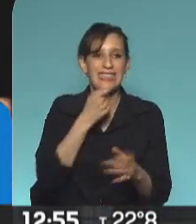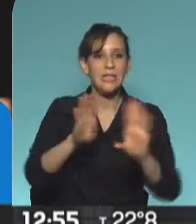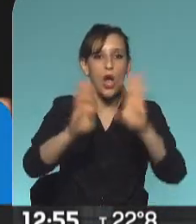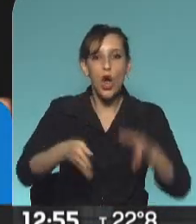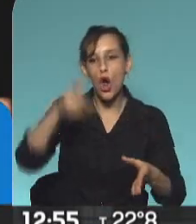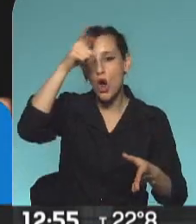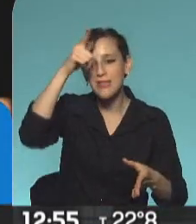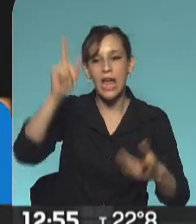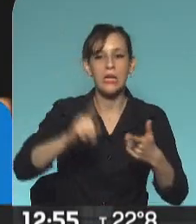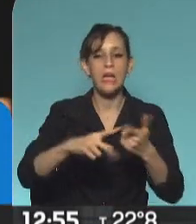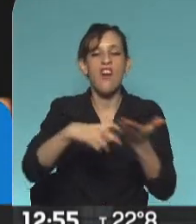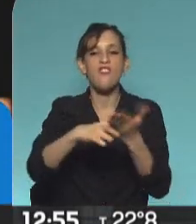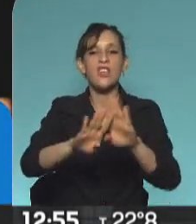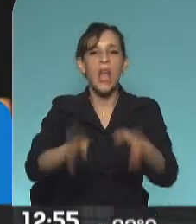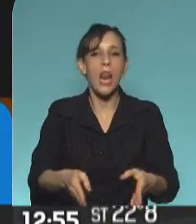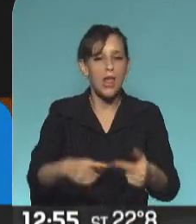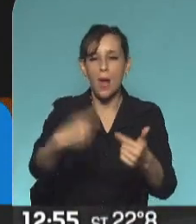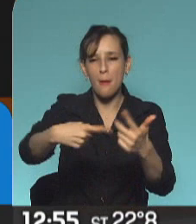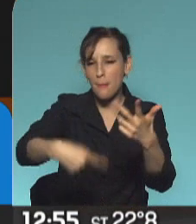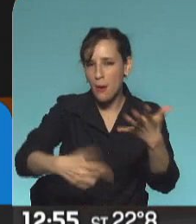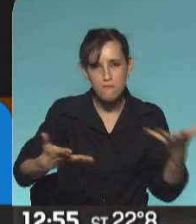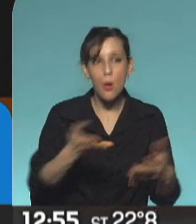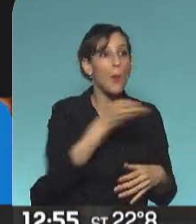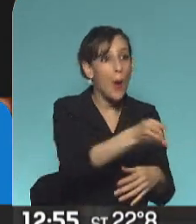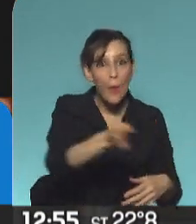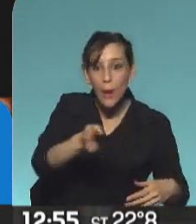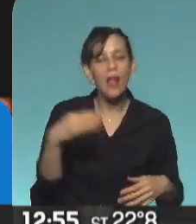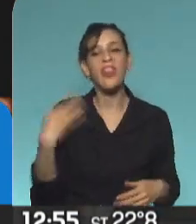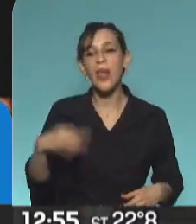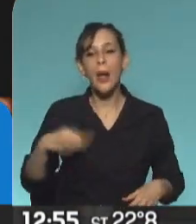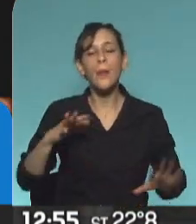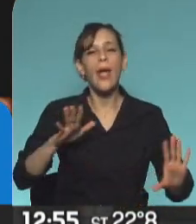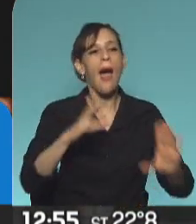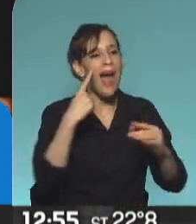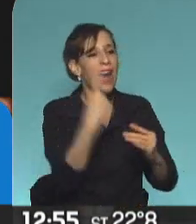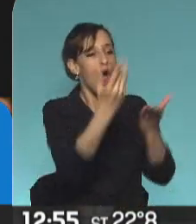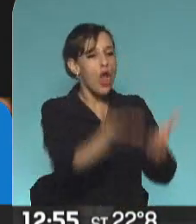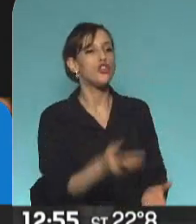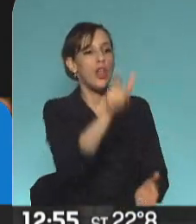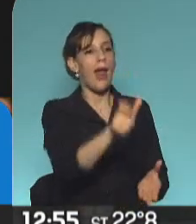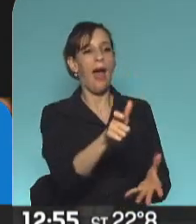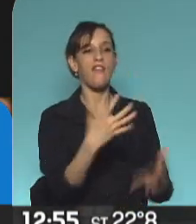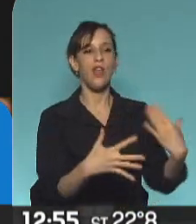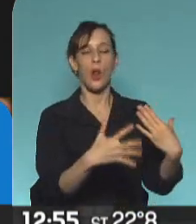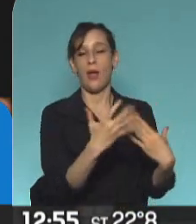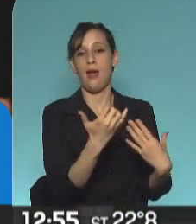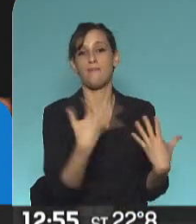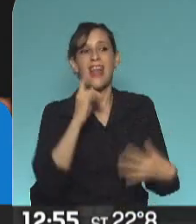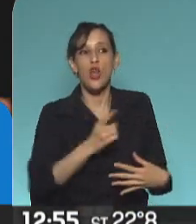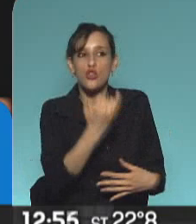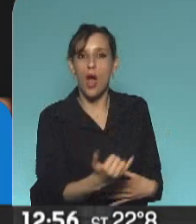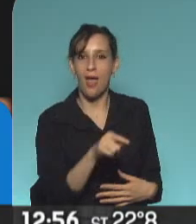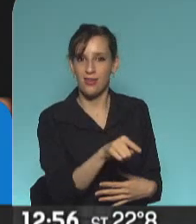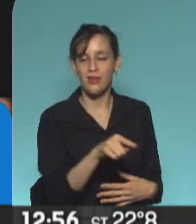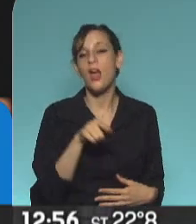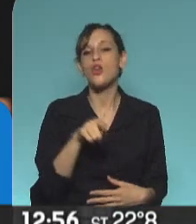fiscalía o una organización comunitaria lo que sea dónde va a pedir ayuda tiene que evaluarse el riesgo en el que está que eso en este momento creo que la única que